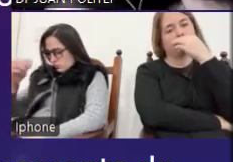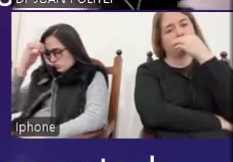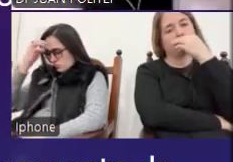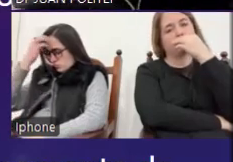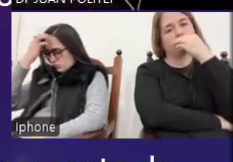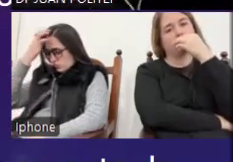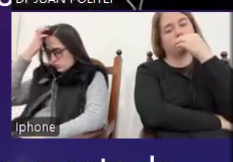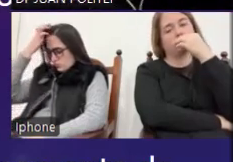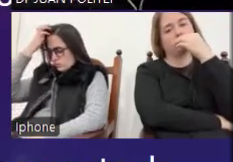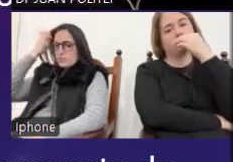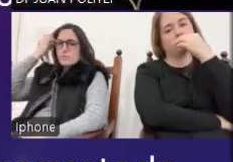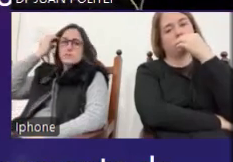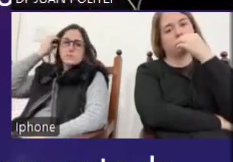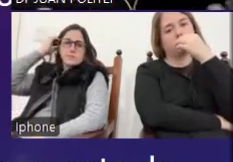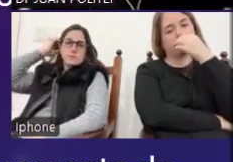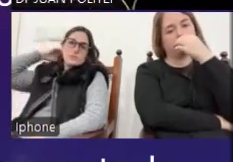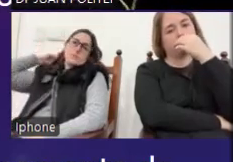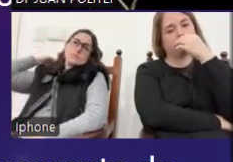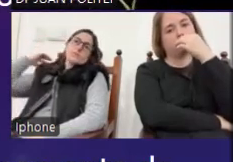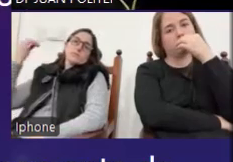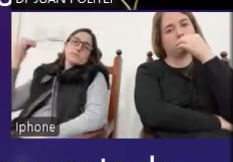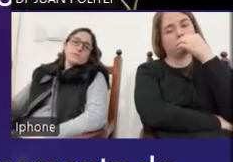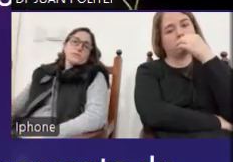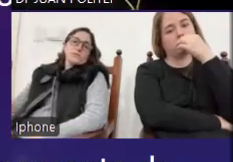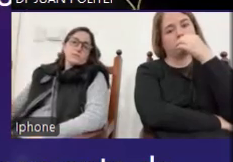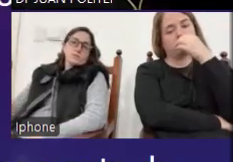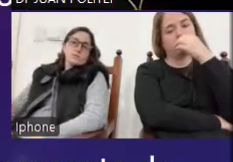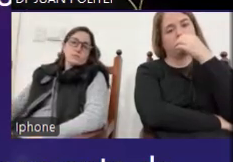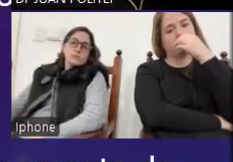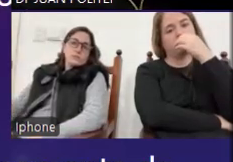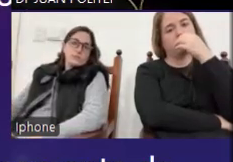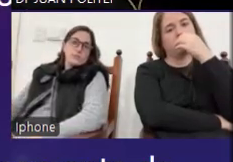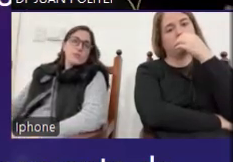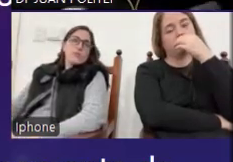después contar algunas cosas más que tengan dudas específicas, ¿ok?